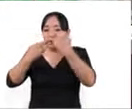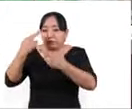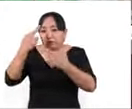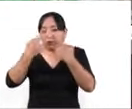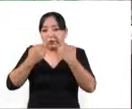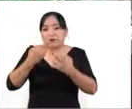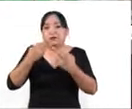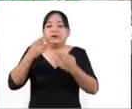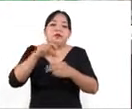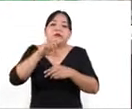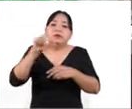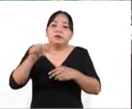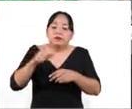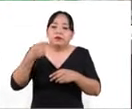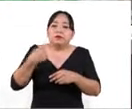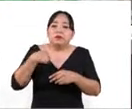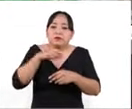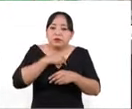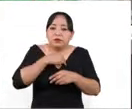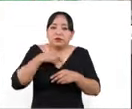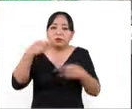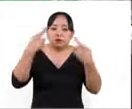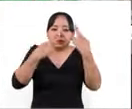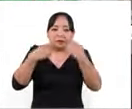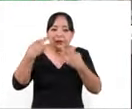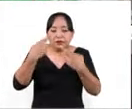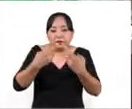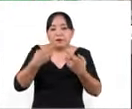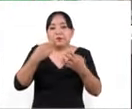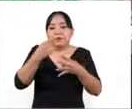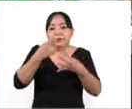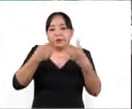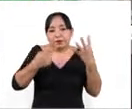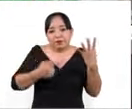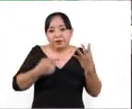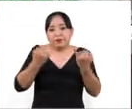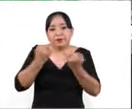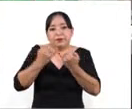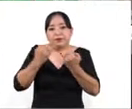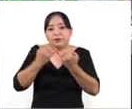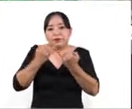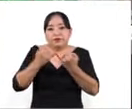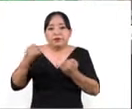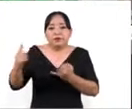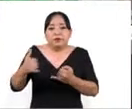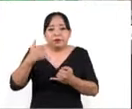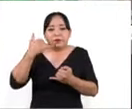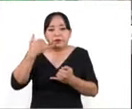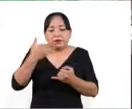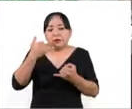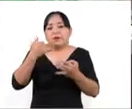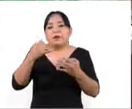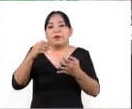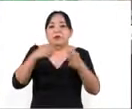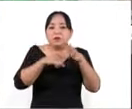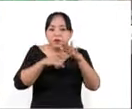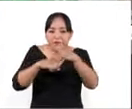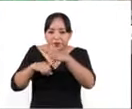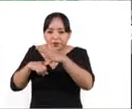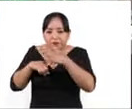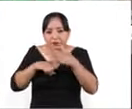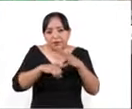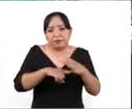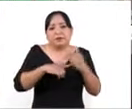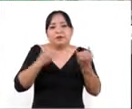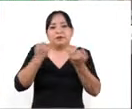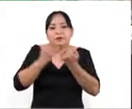del 911, de los consejos de protección civil, de las alcaldías o, en su caso, de las llamadas de las personas o de las propias redes